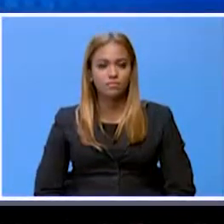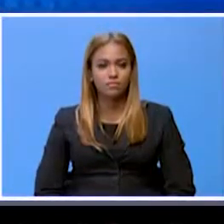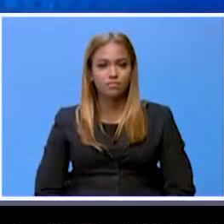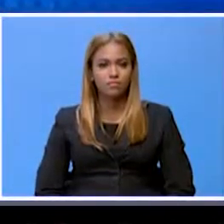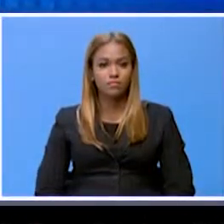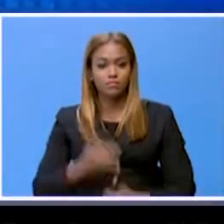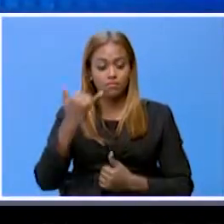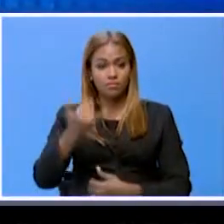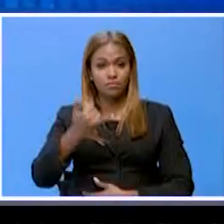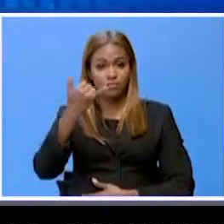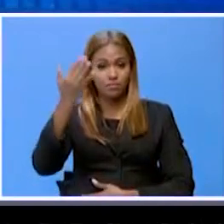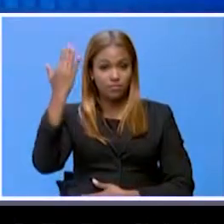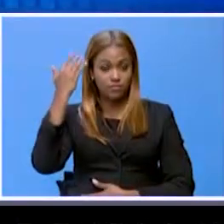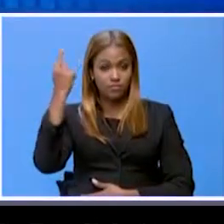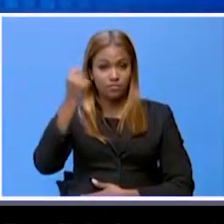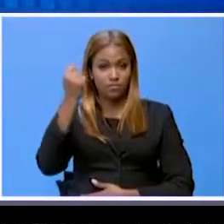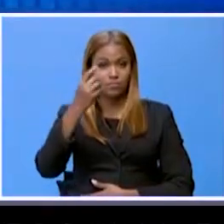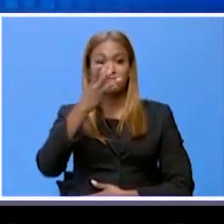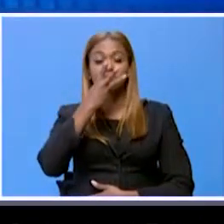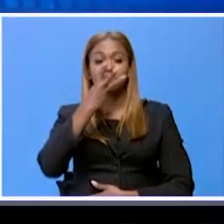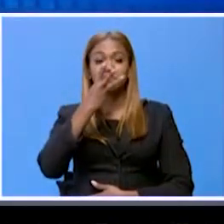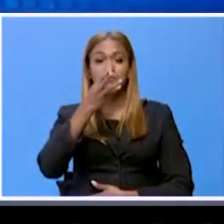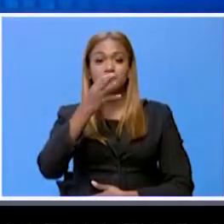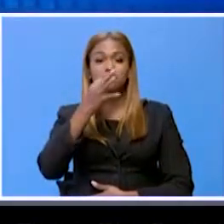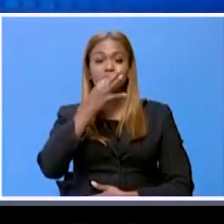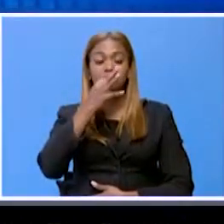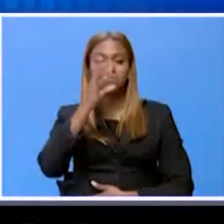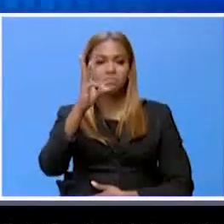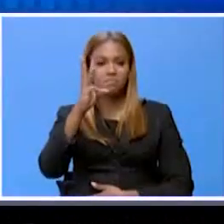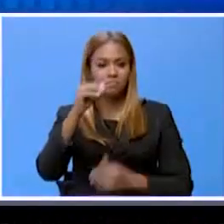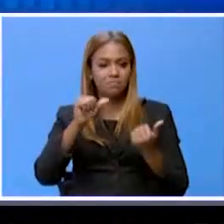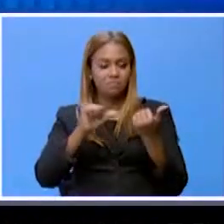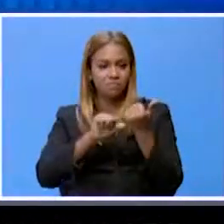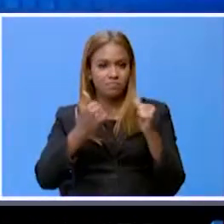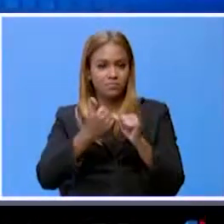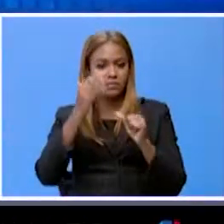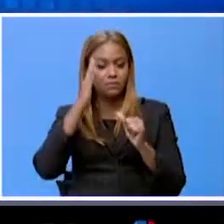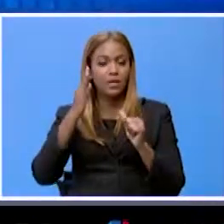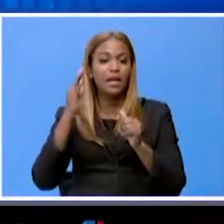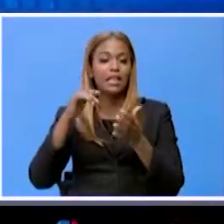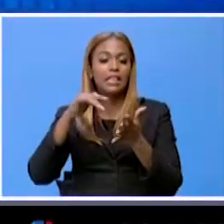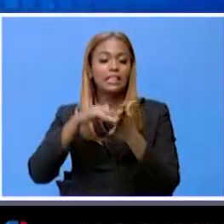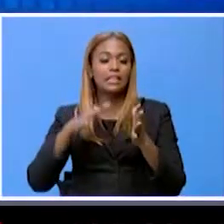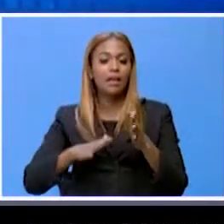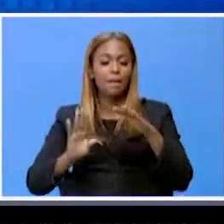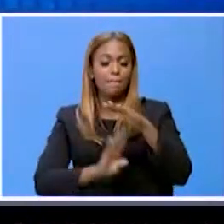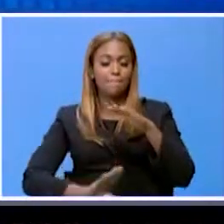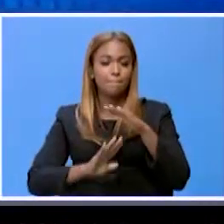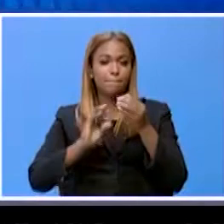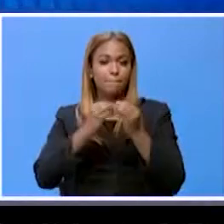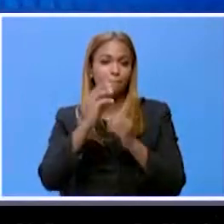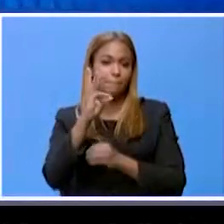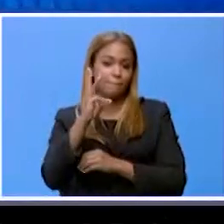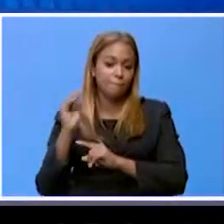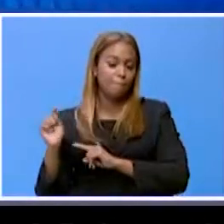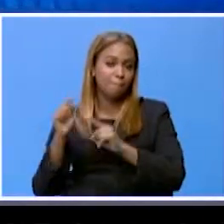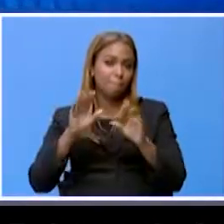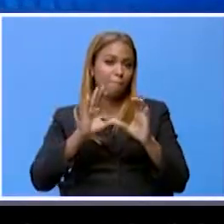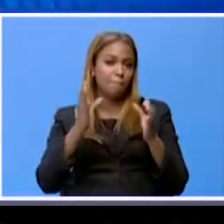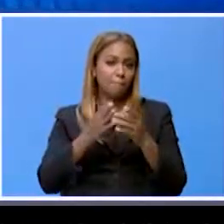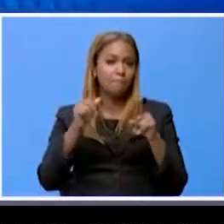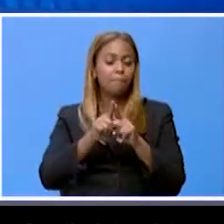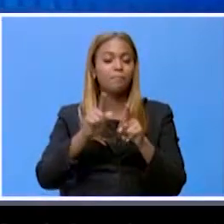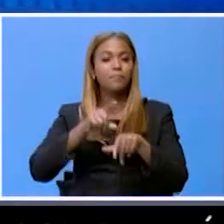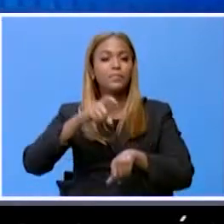Señores, este martes 6 de abril están convocados los estudiantes del nivel inicial del primer ciclo de primaria, del sexto año de secundaria, también en